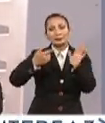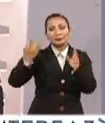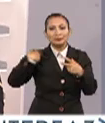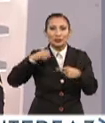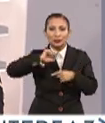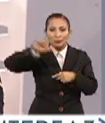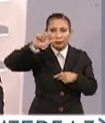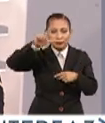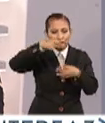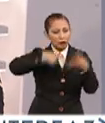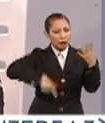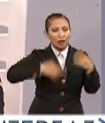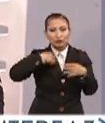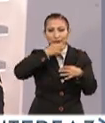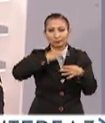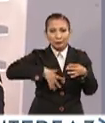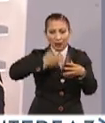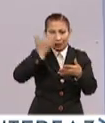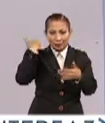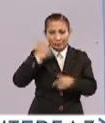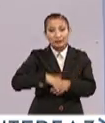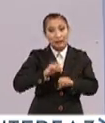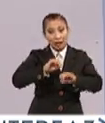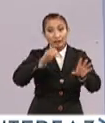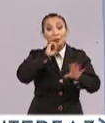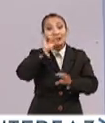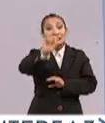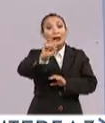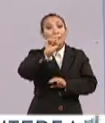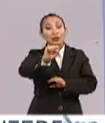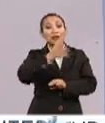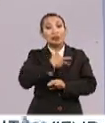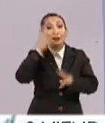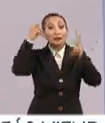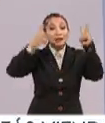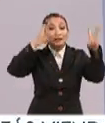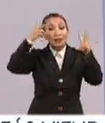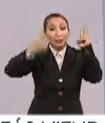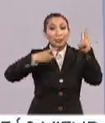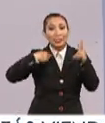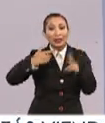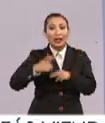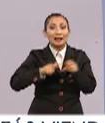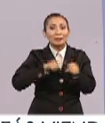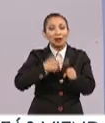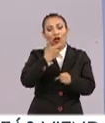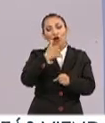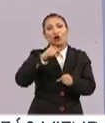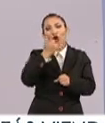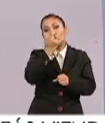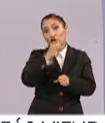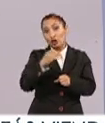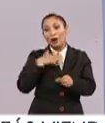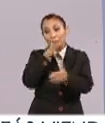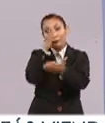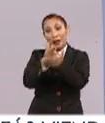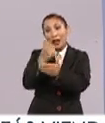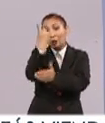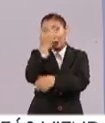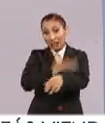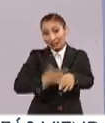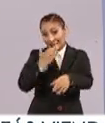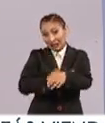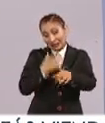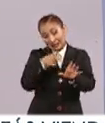de expertos y todo esto que nos has comentado. Claro que sí, también el sábado vamos a tener la visita de nuestra mascota de Goyo. Ah, buenísimo. Va a ir a la